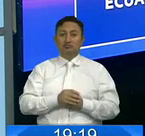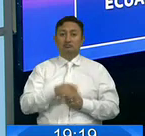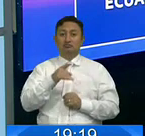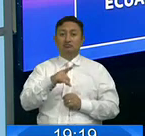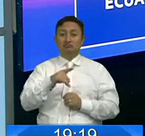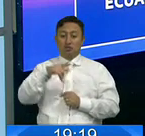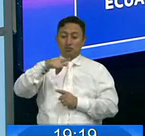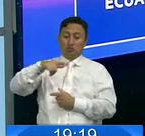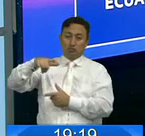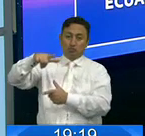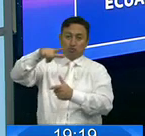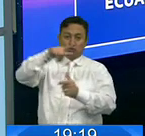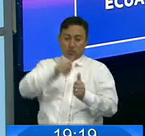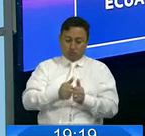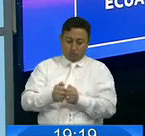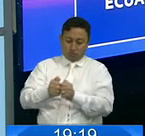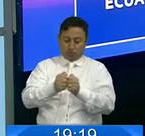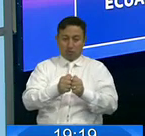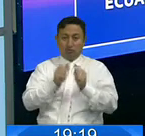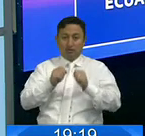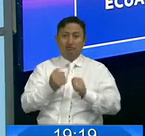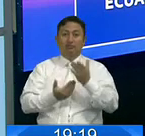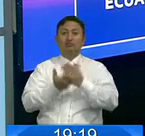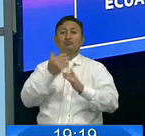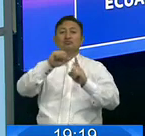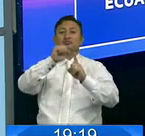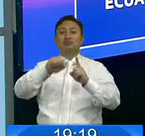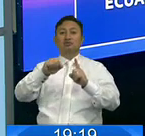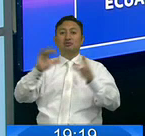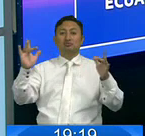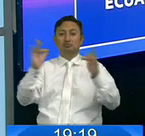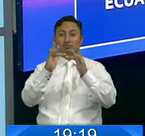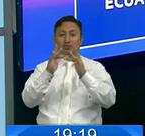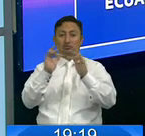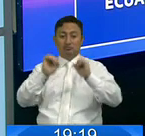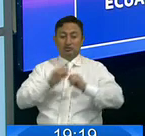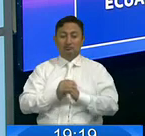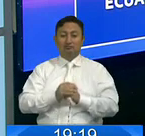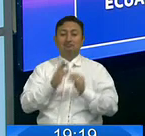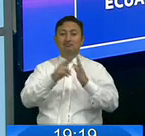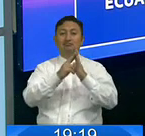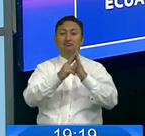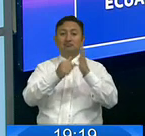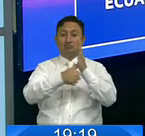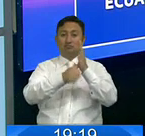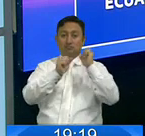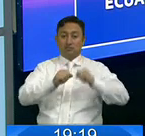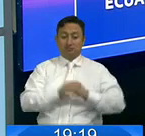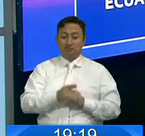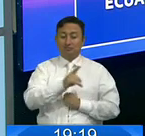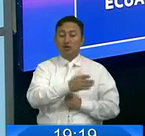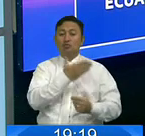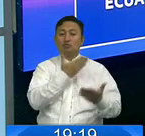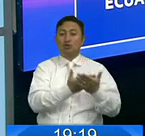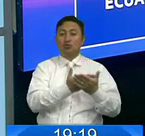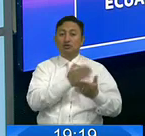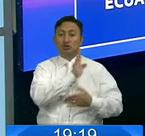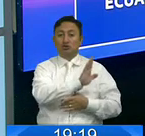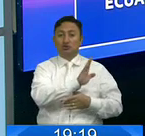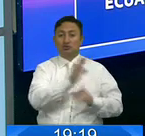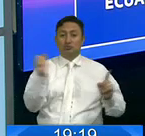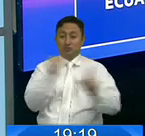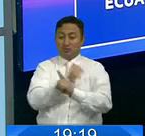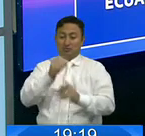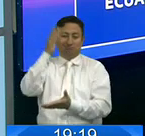con reconocimiento facial y un sistema interconectado a través del registro civil. Es parte de las propuestas para combatir